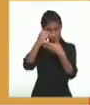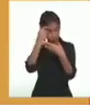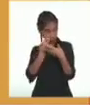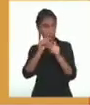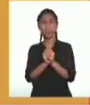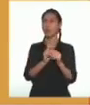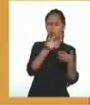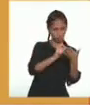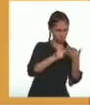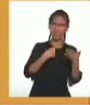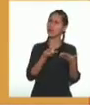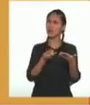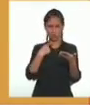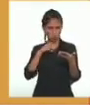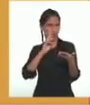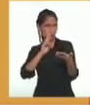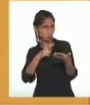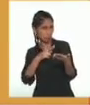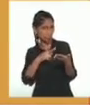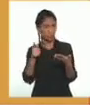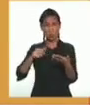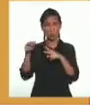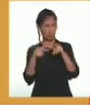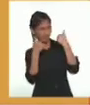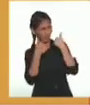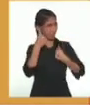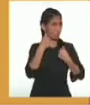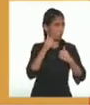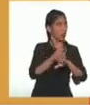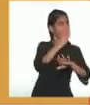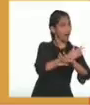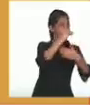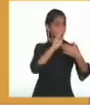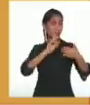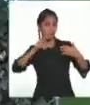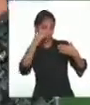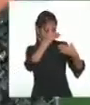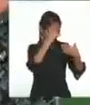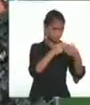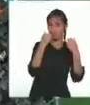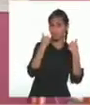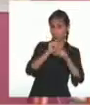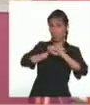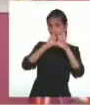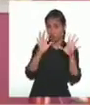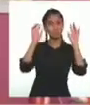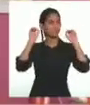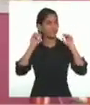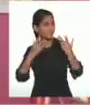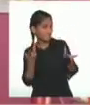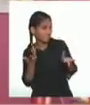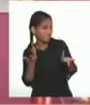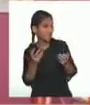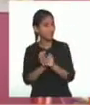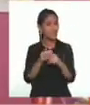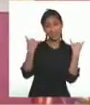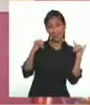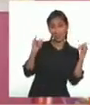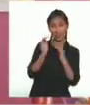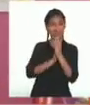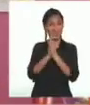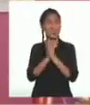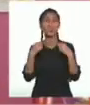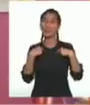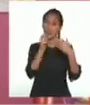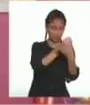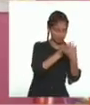No generar dudas y verificar previamente. ¡Listo! ¿Va quedando claro? Para que el juego sea divertido,